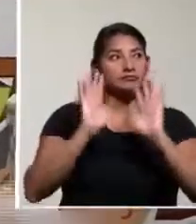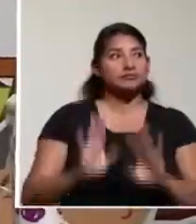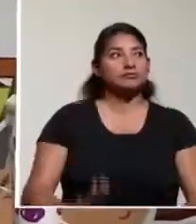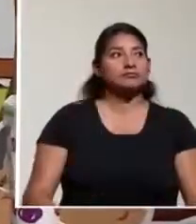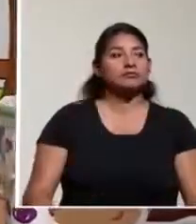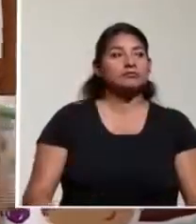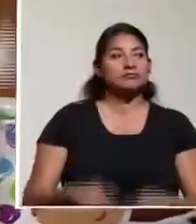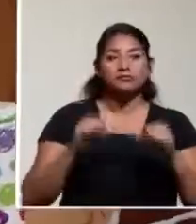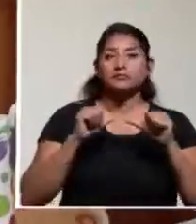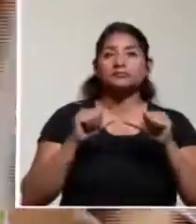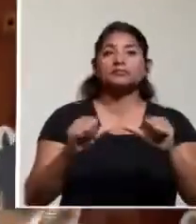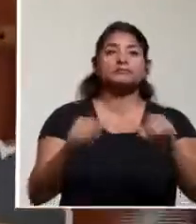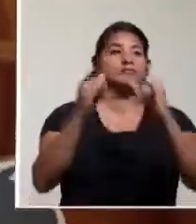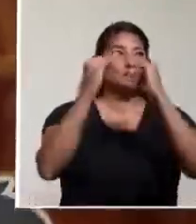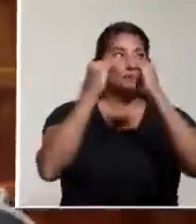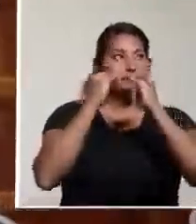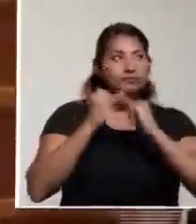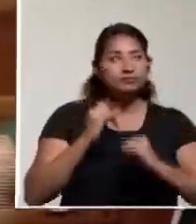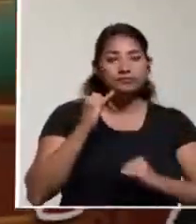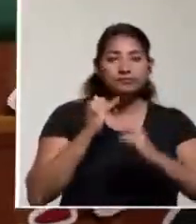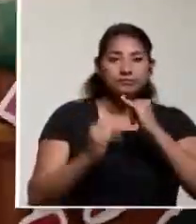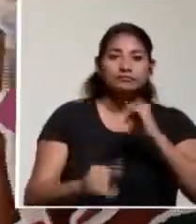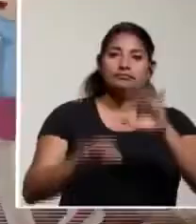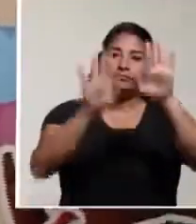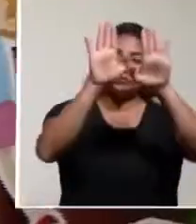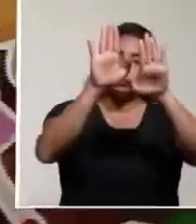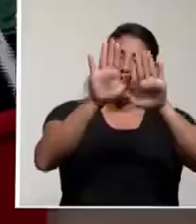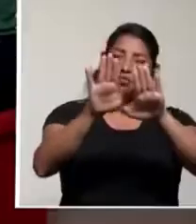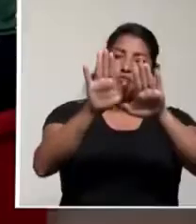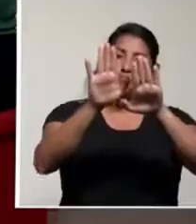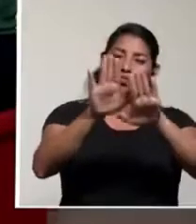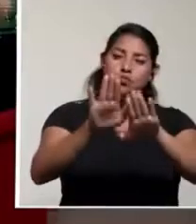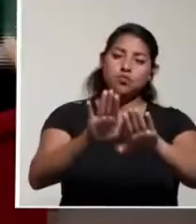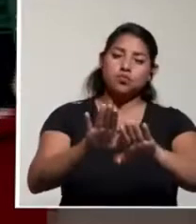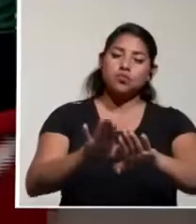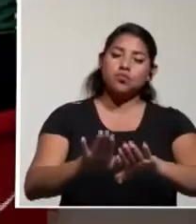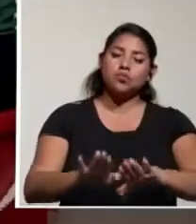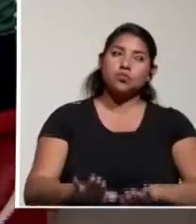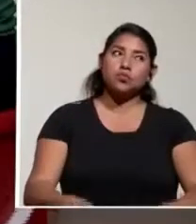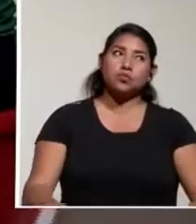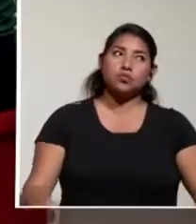Y vamos terminando y bajando